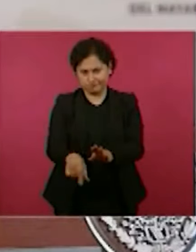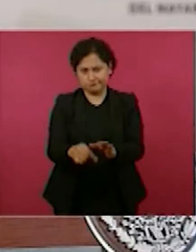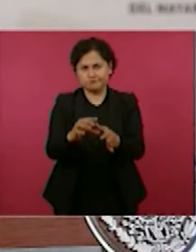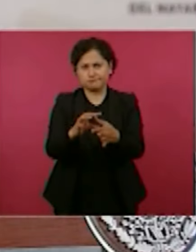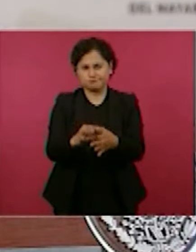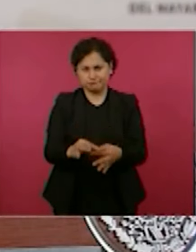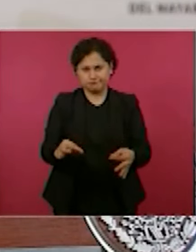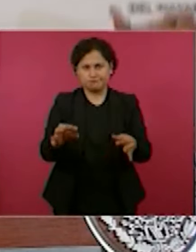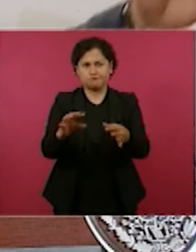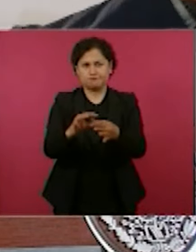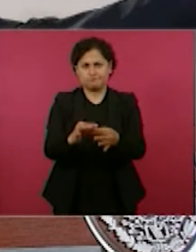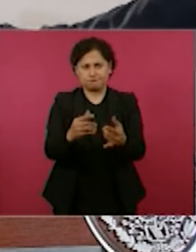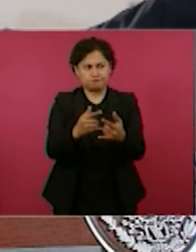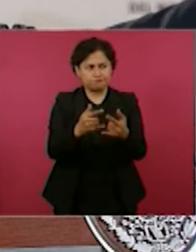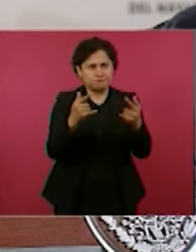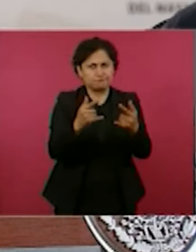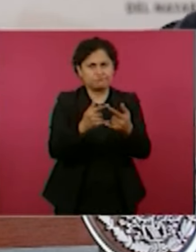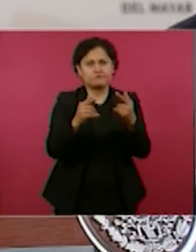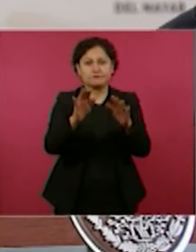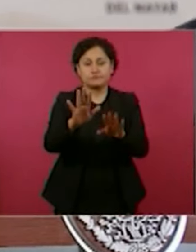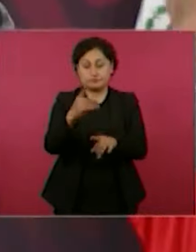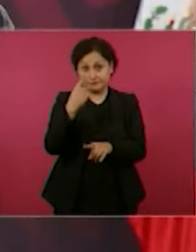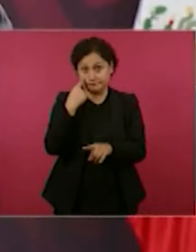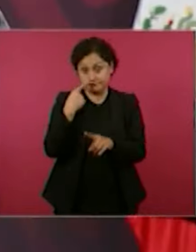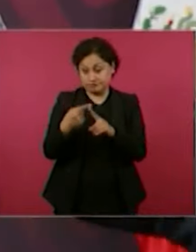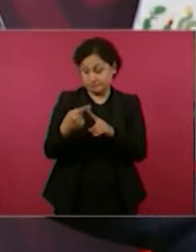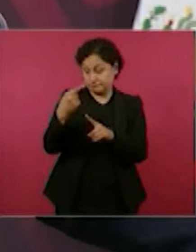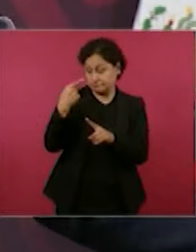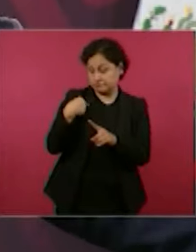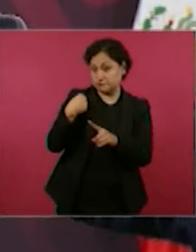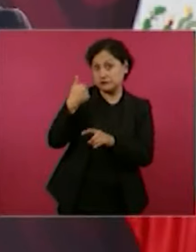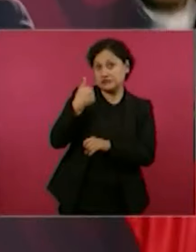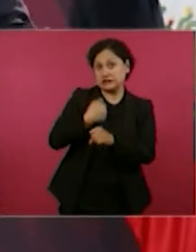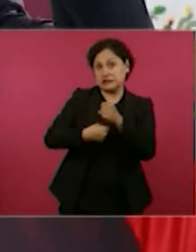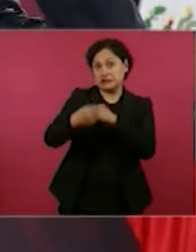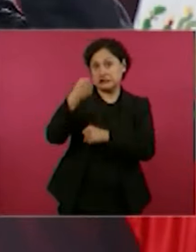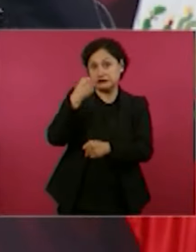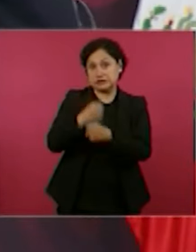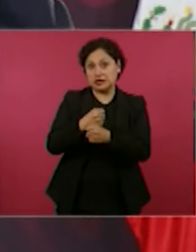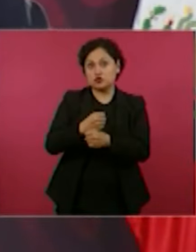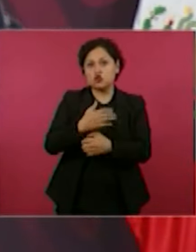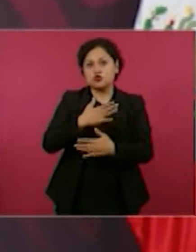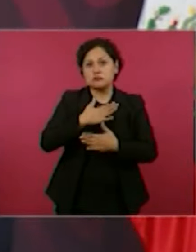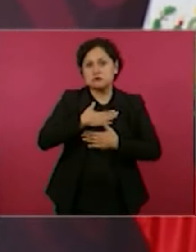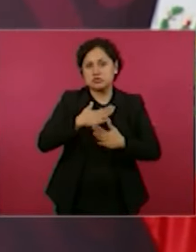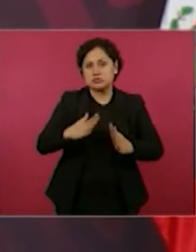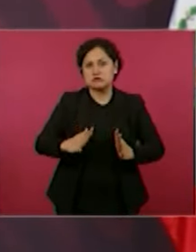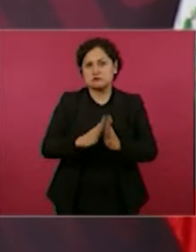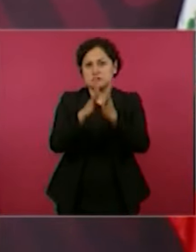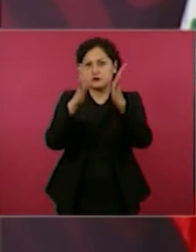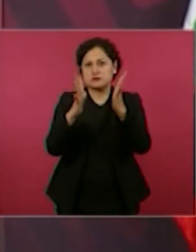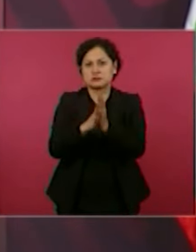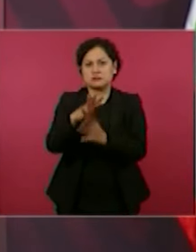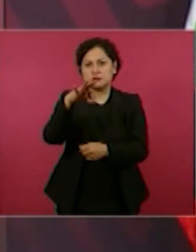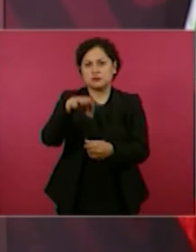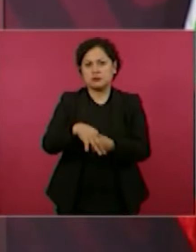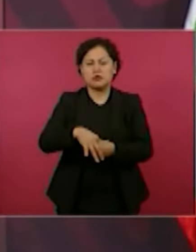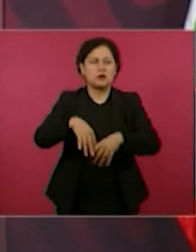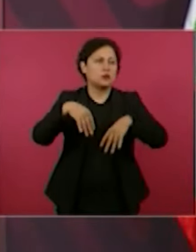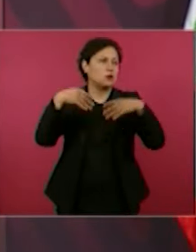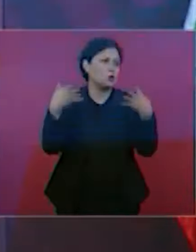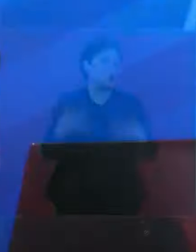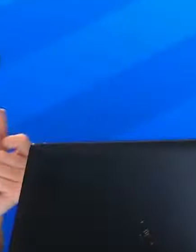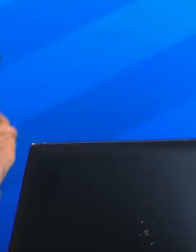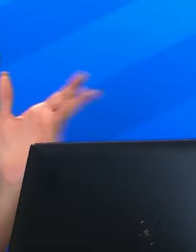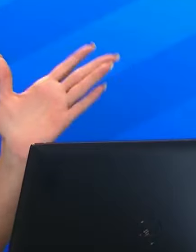que le faltaba a Máynez es que alguien se peleara con él. Pues, o sea, sí. Iba a los debates... Y pues hablar solo, igual que Salomón, iban a hablar solos. Y